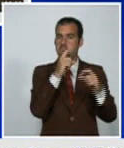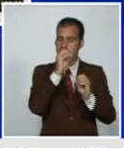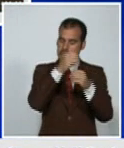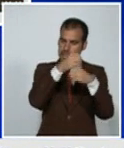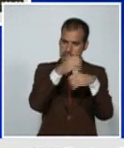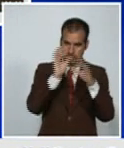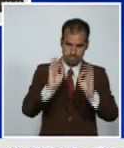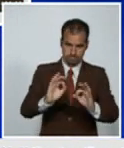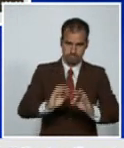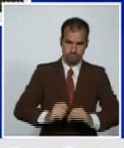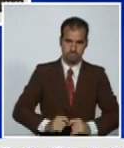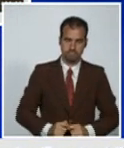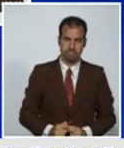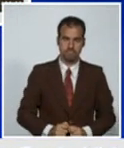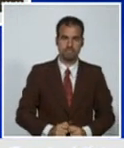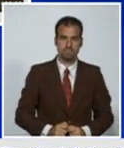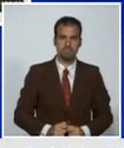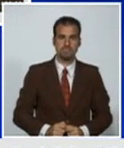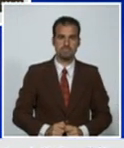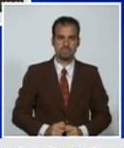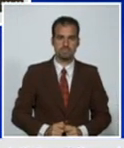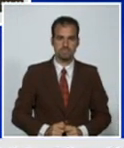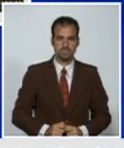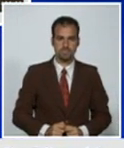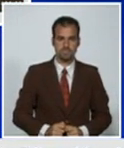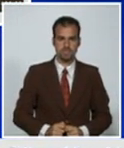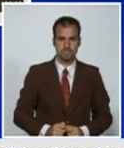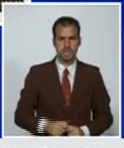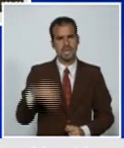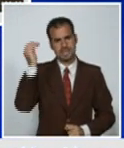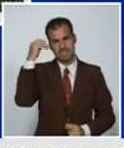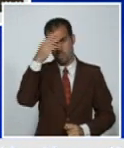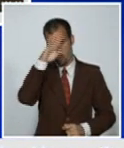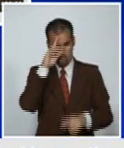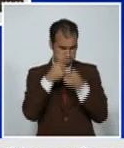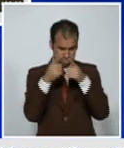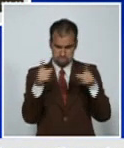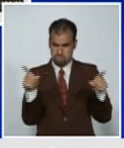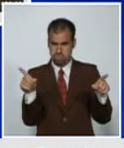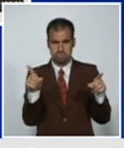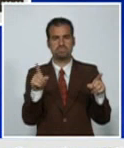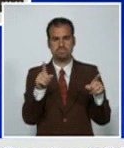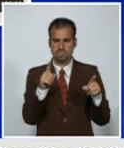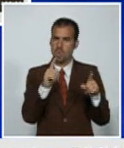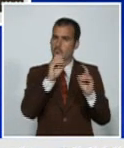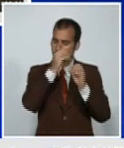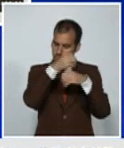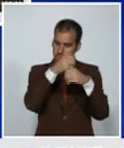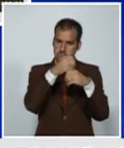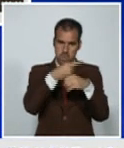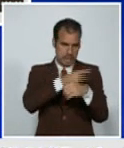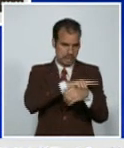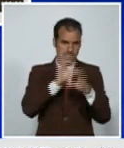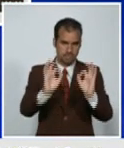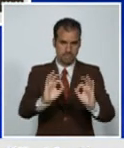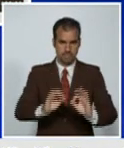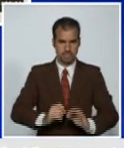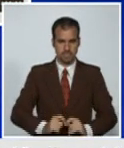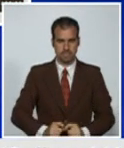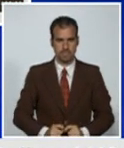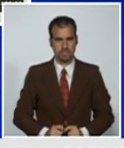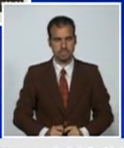obstante, de todos los territorios, pues se estudiaron muestras en el día de ayer para